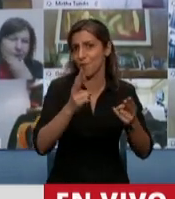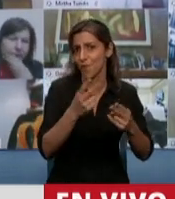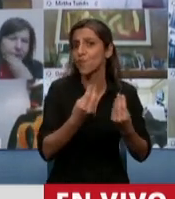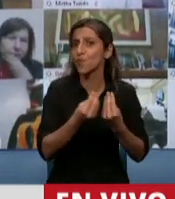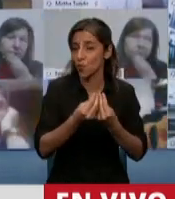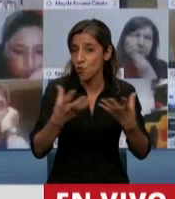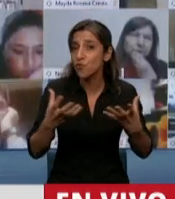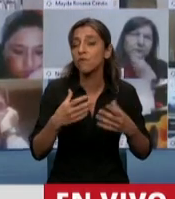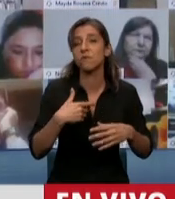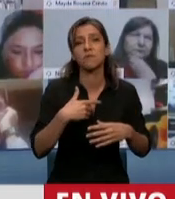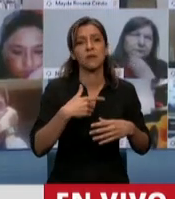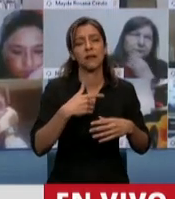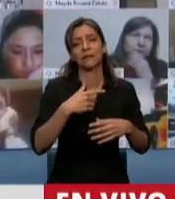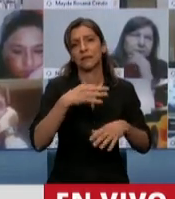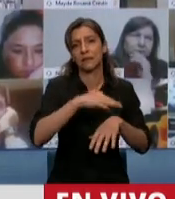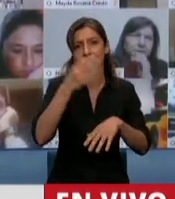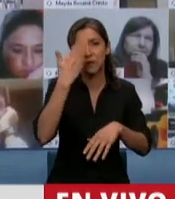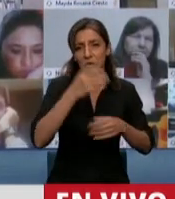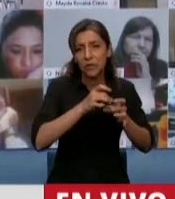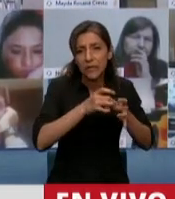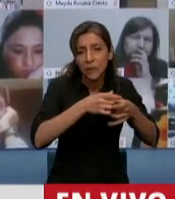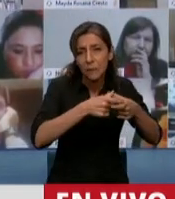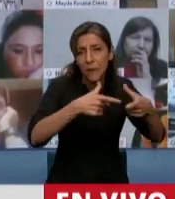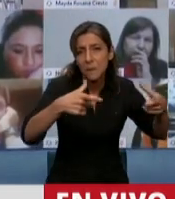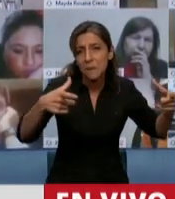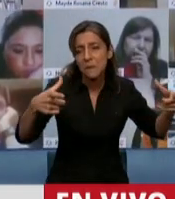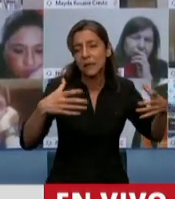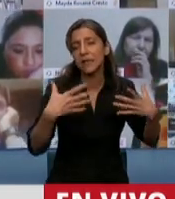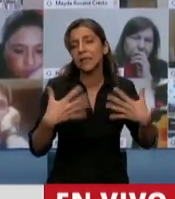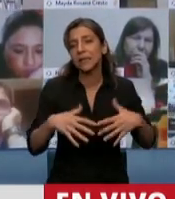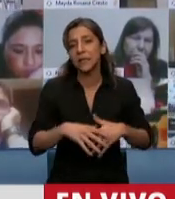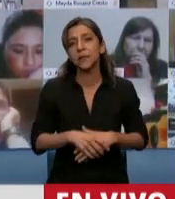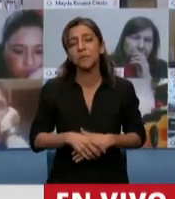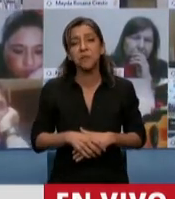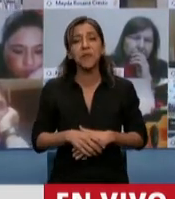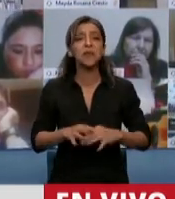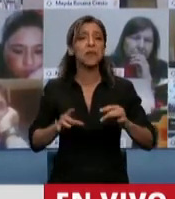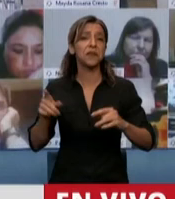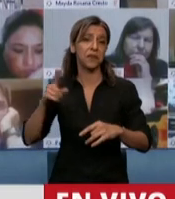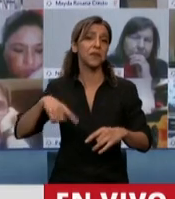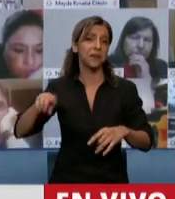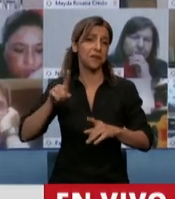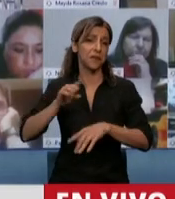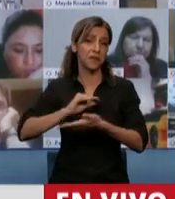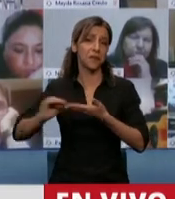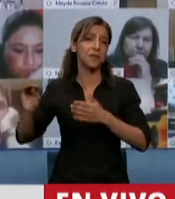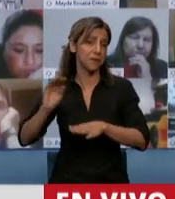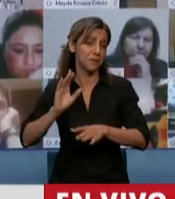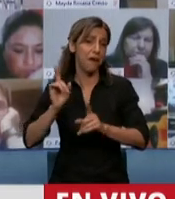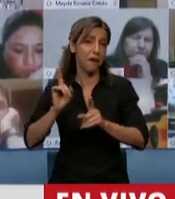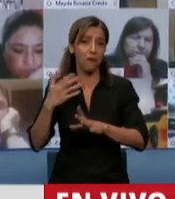mucha gente se está infectando, y ellos y ellas, con absoluta y total irresponsabilidad, sin